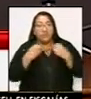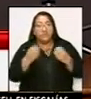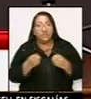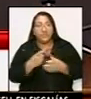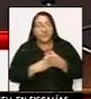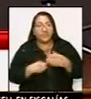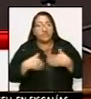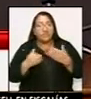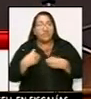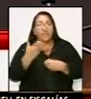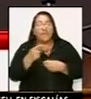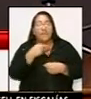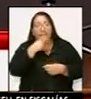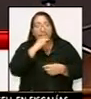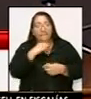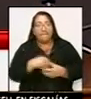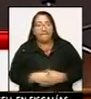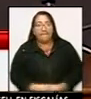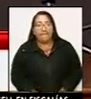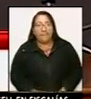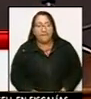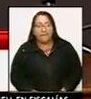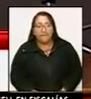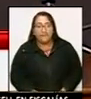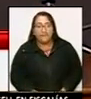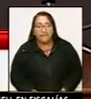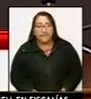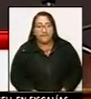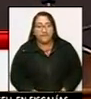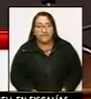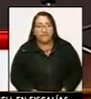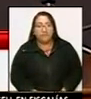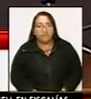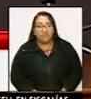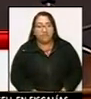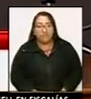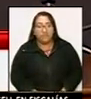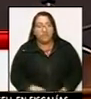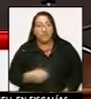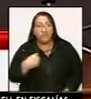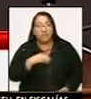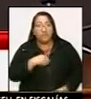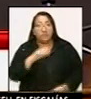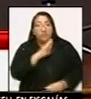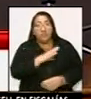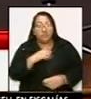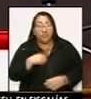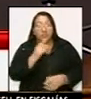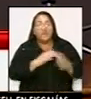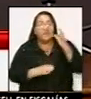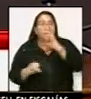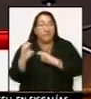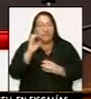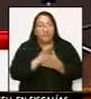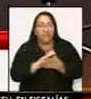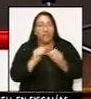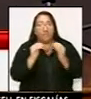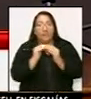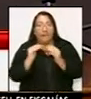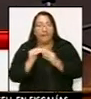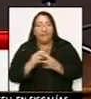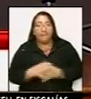que se les pueda dar a las mujeres. Y así podemos decir que somos un gobierno que busca la